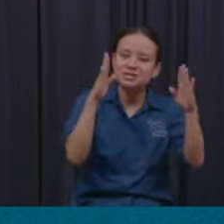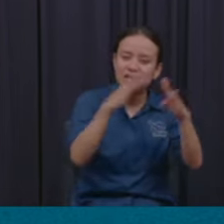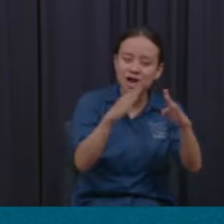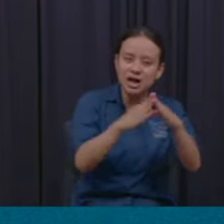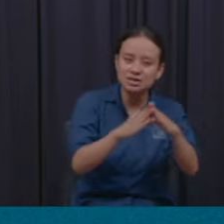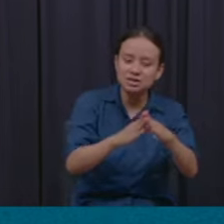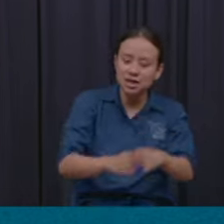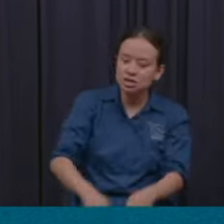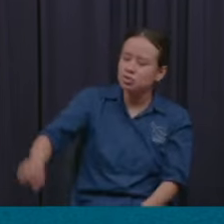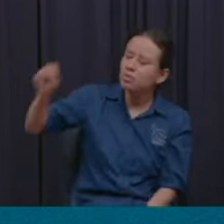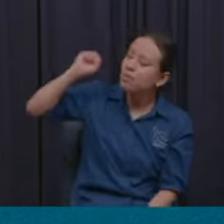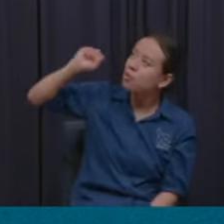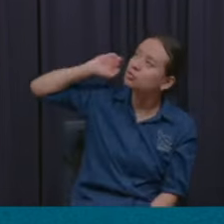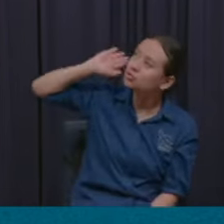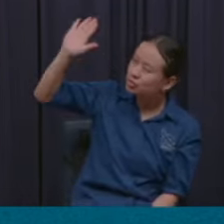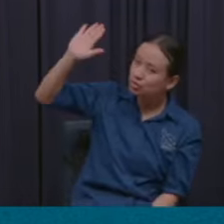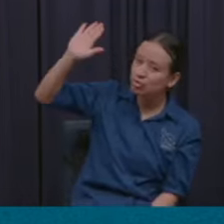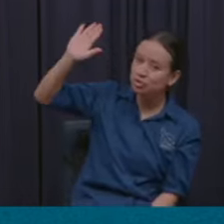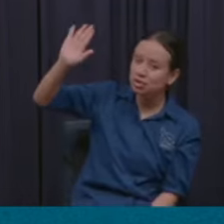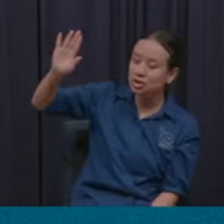y queremos vivir para ti.